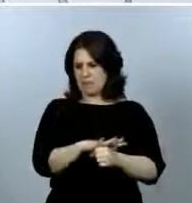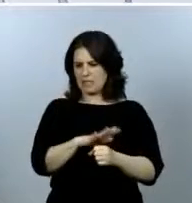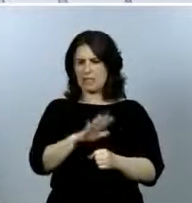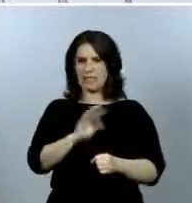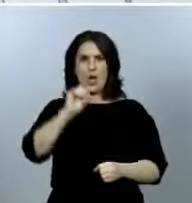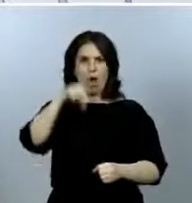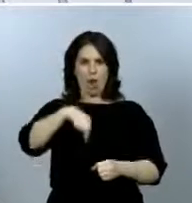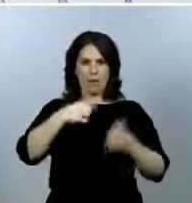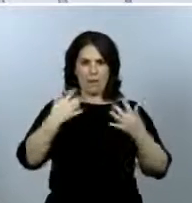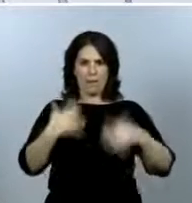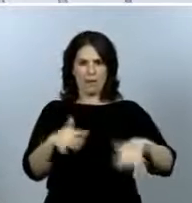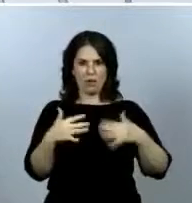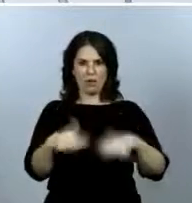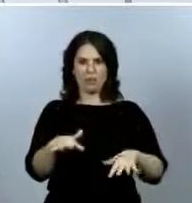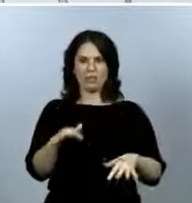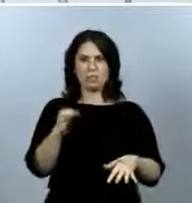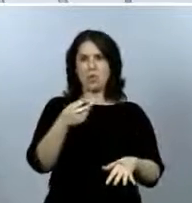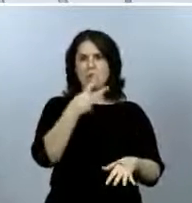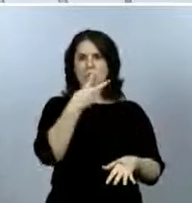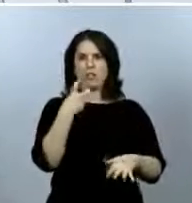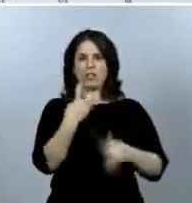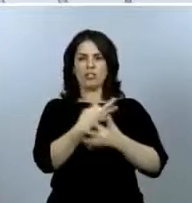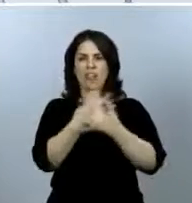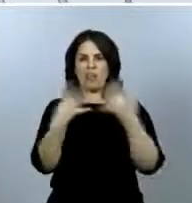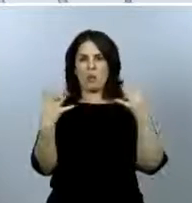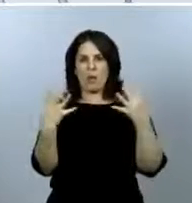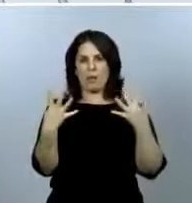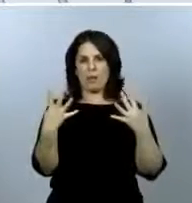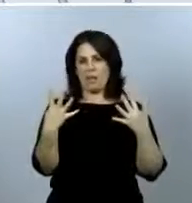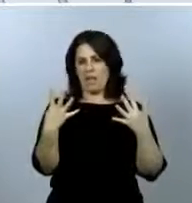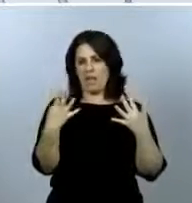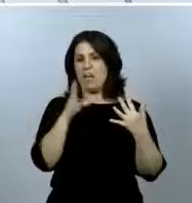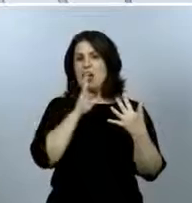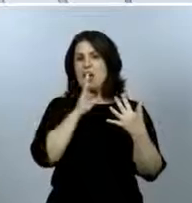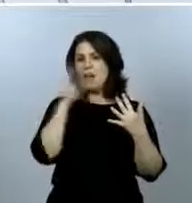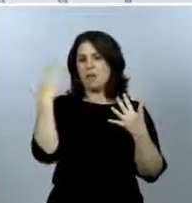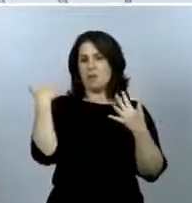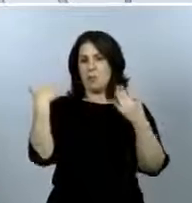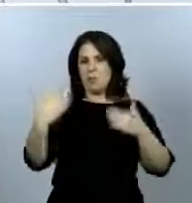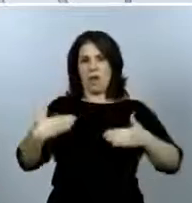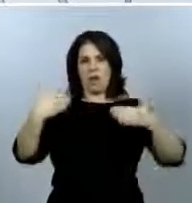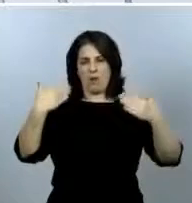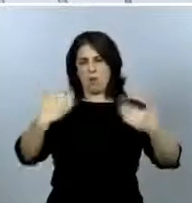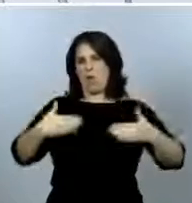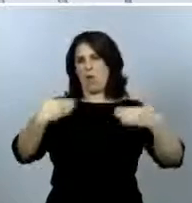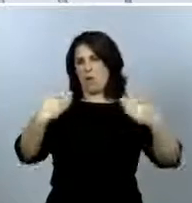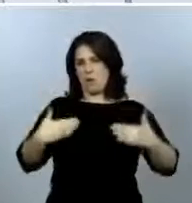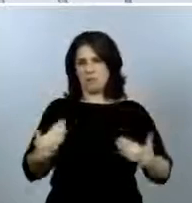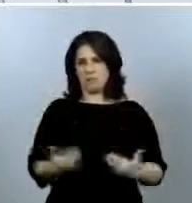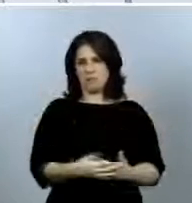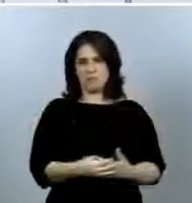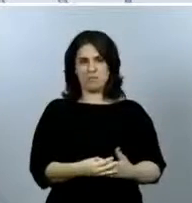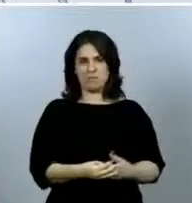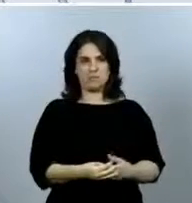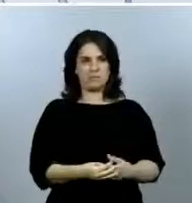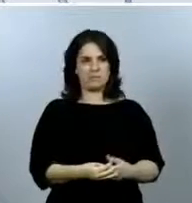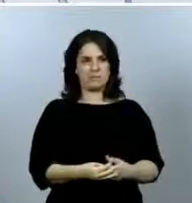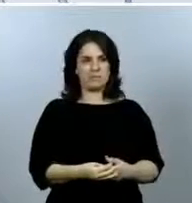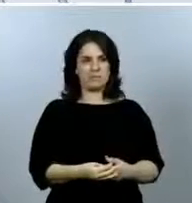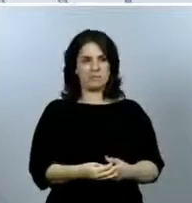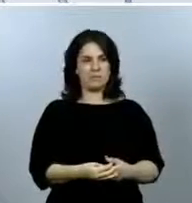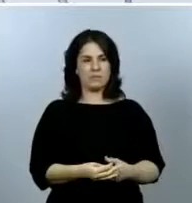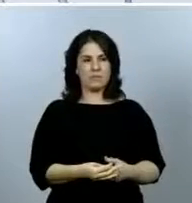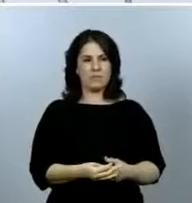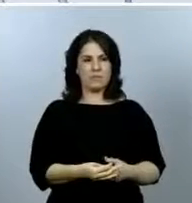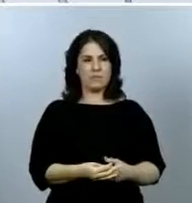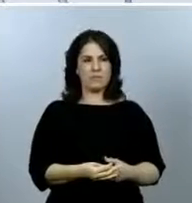estos 219 que no son muy diferentes a los que estábamos observando también los últimos días de la semana pasada no es no es